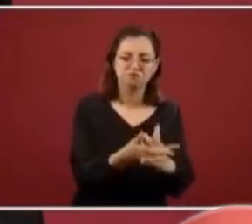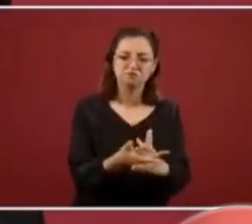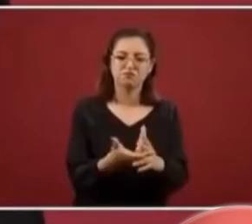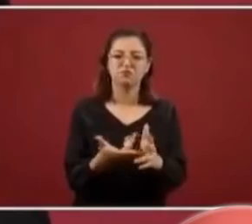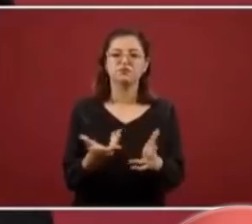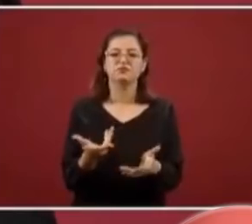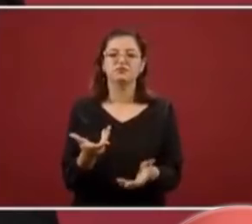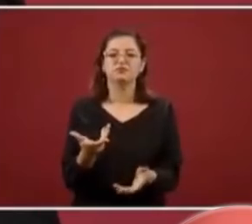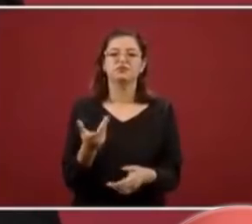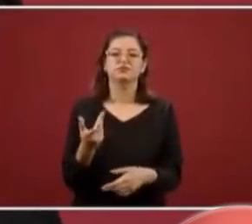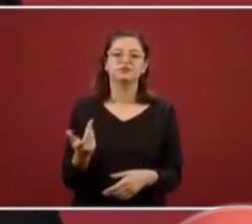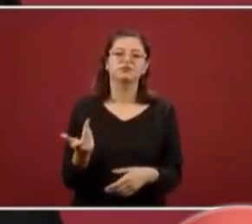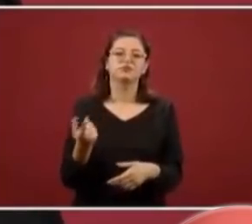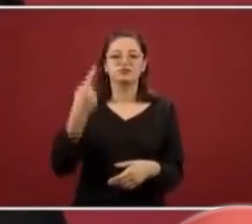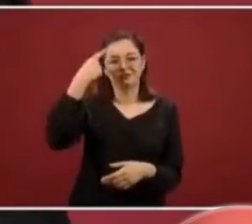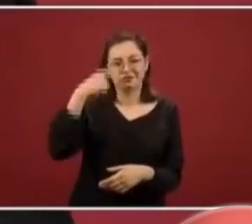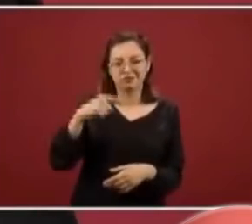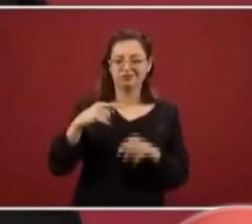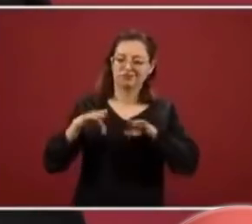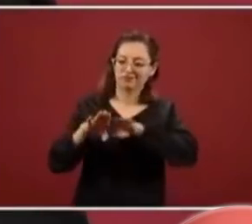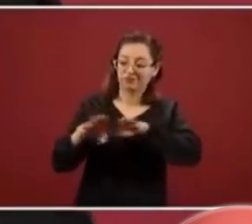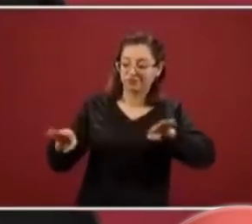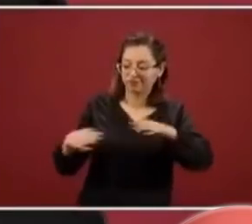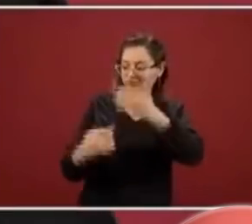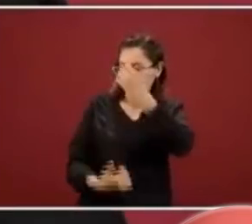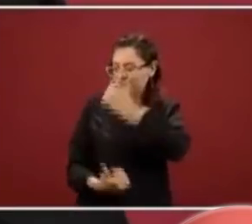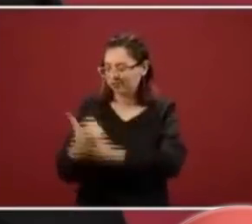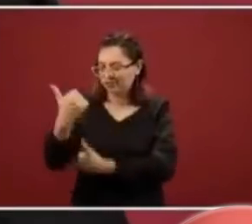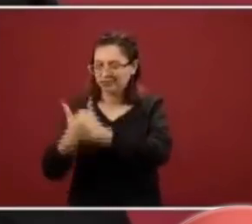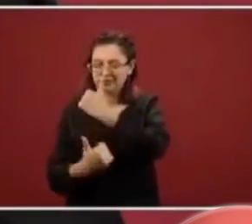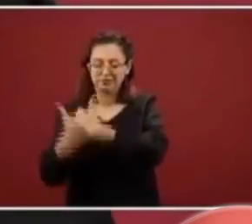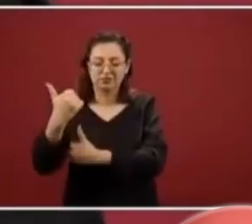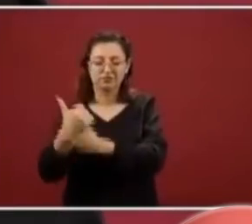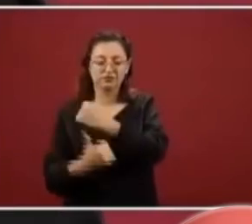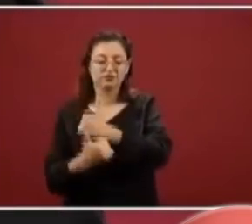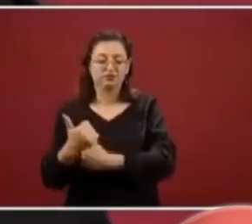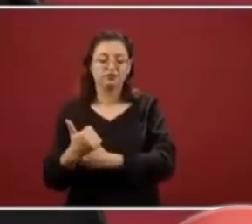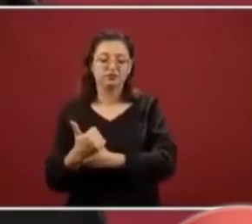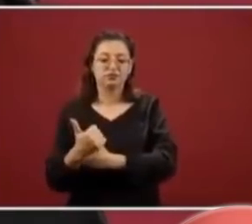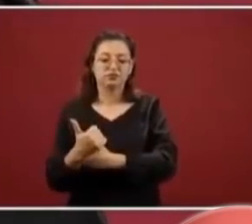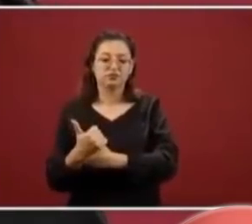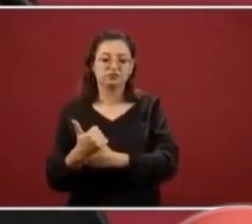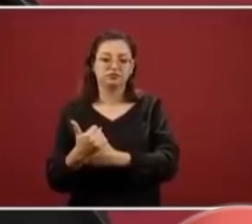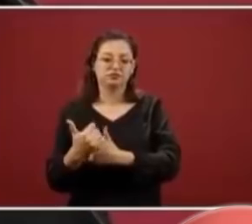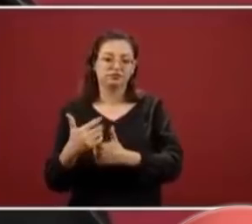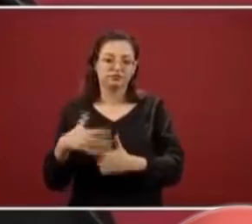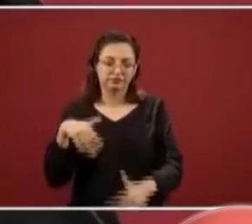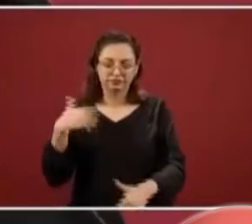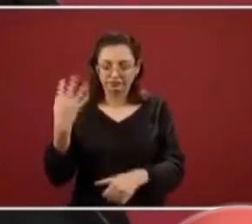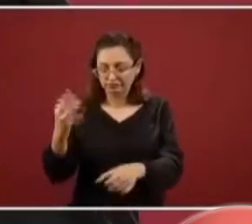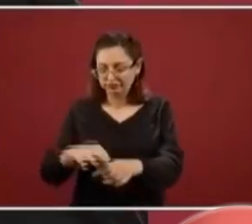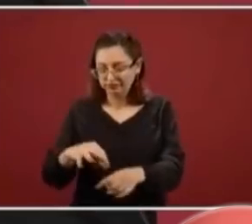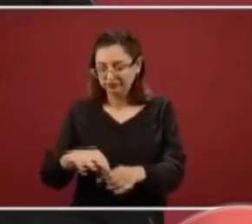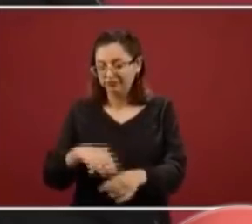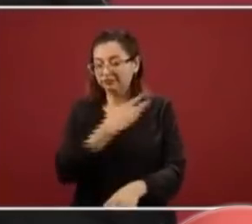de que hubiese democracia en la sucesión presidencial.